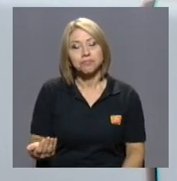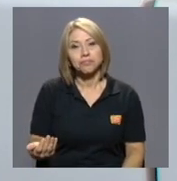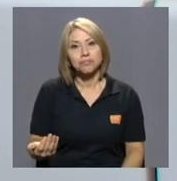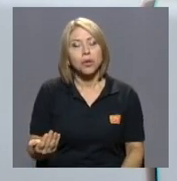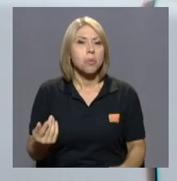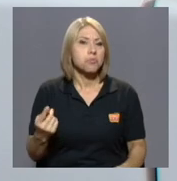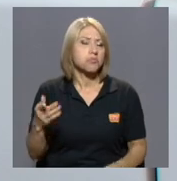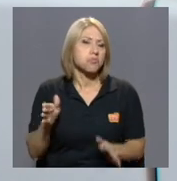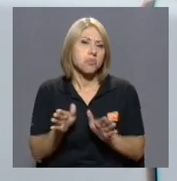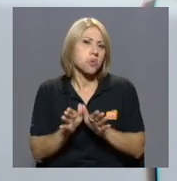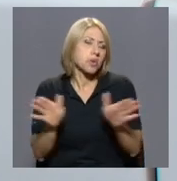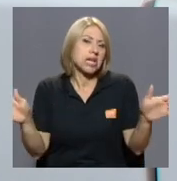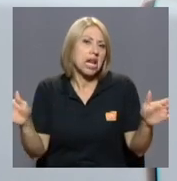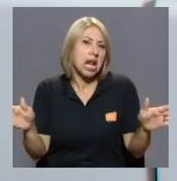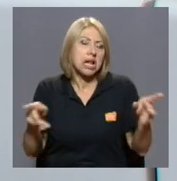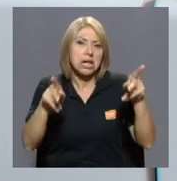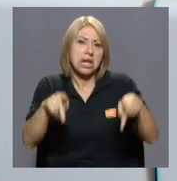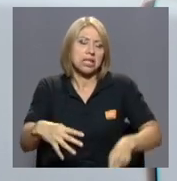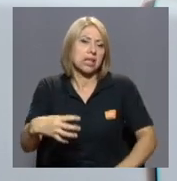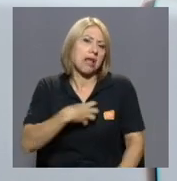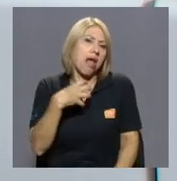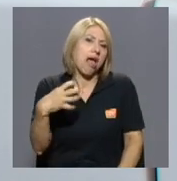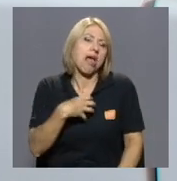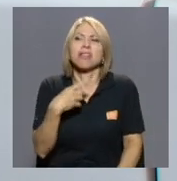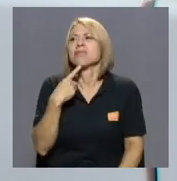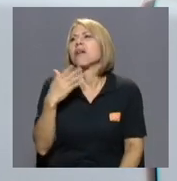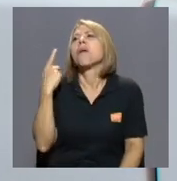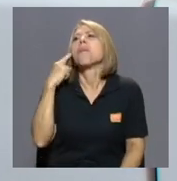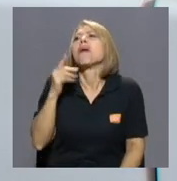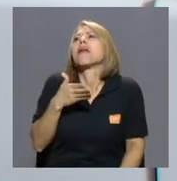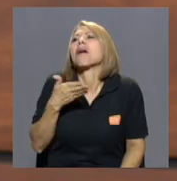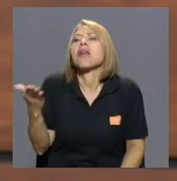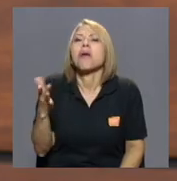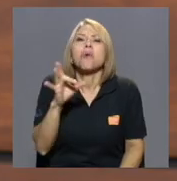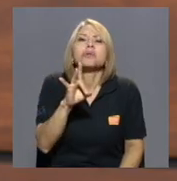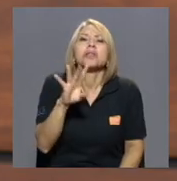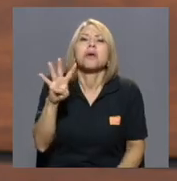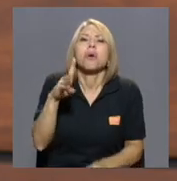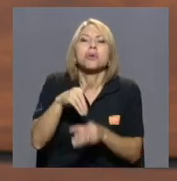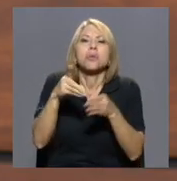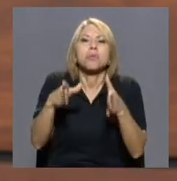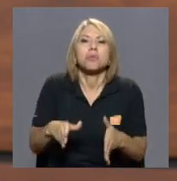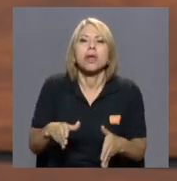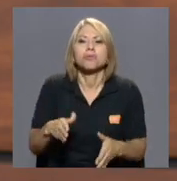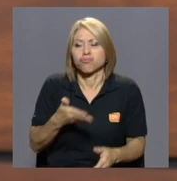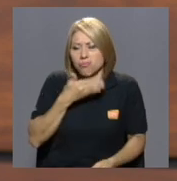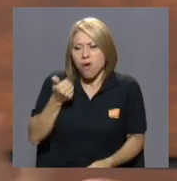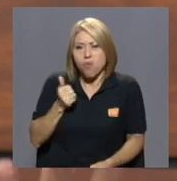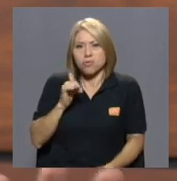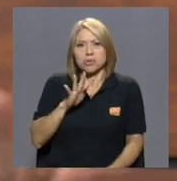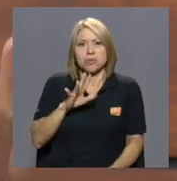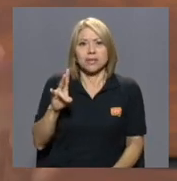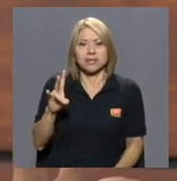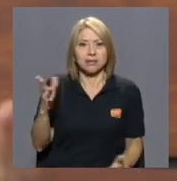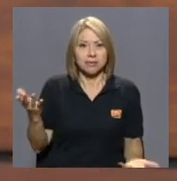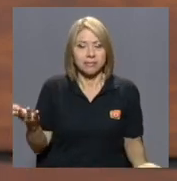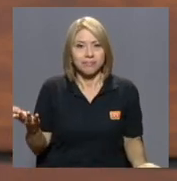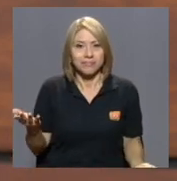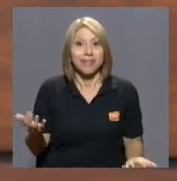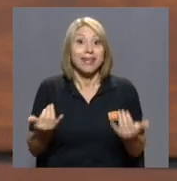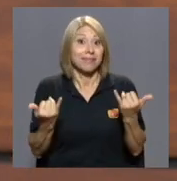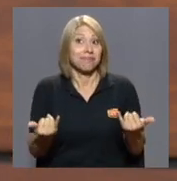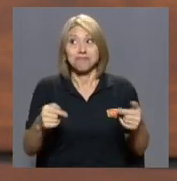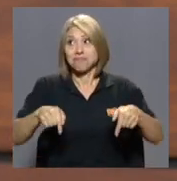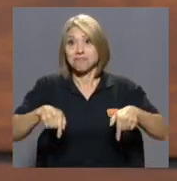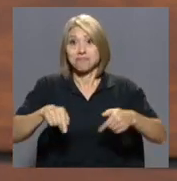por lo general, la queja es, ¿para qué 84? ¿Por qué no 57? O sea, y en esto estamos en la Universidad de